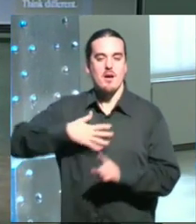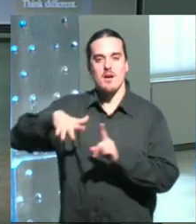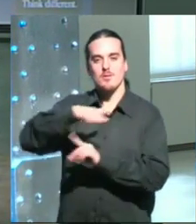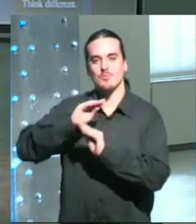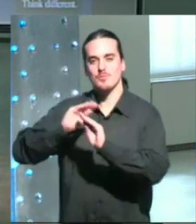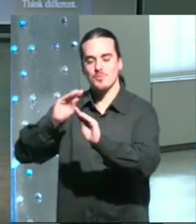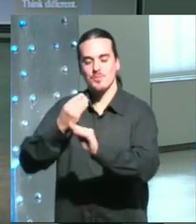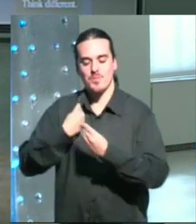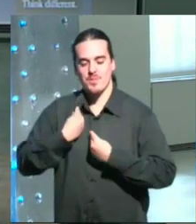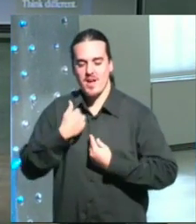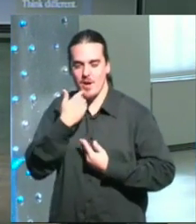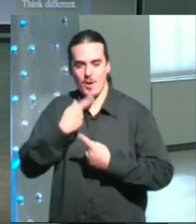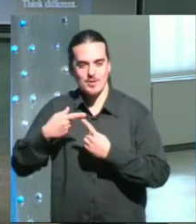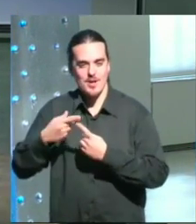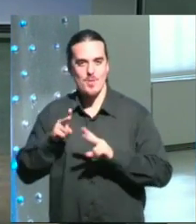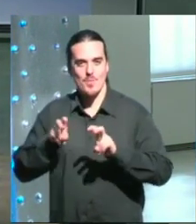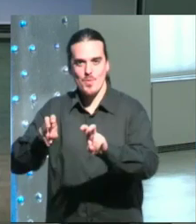de innovación.